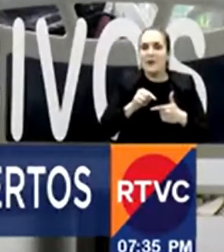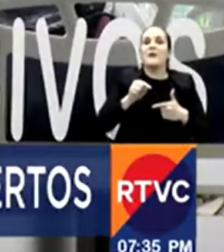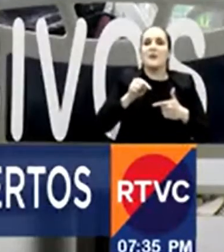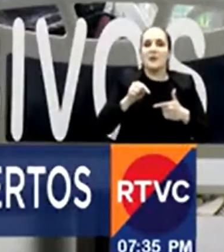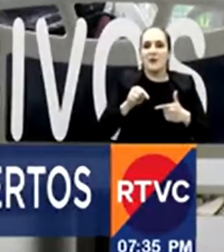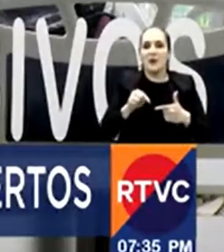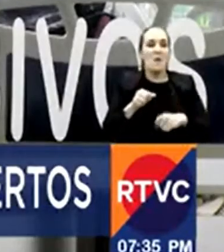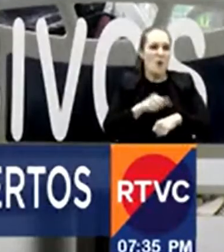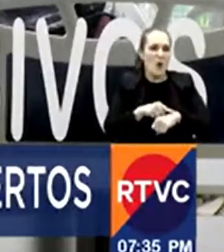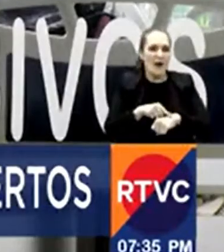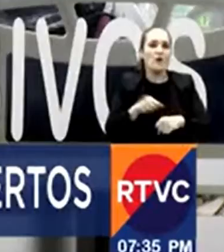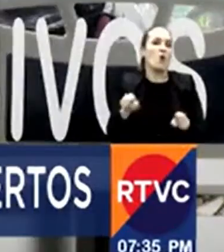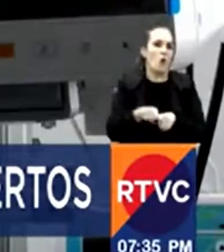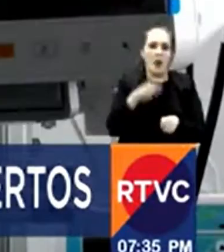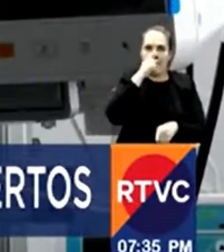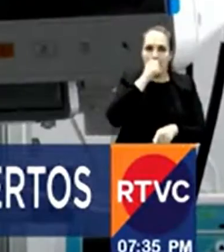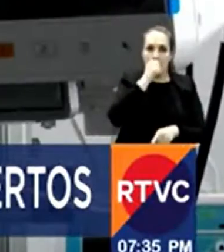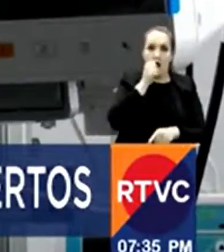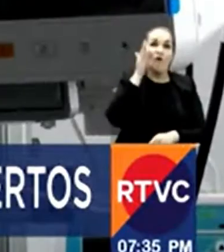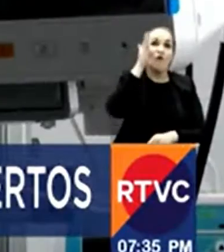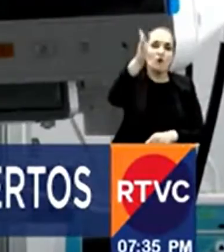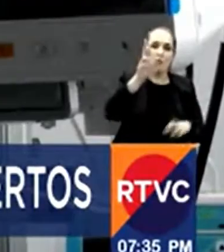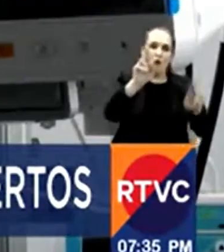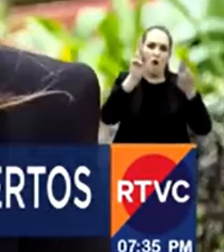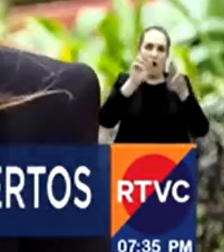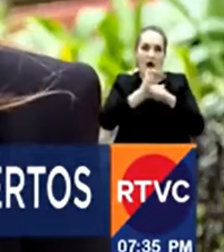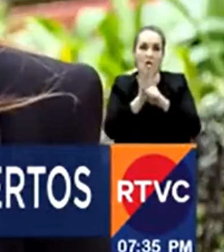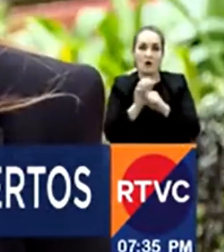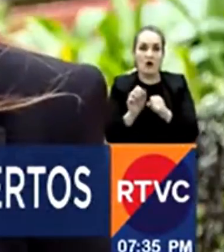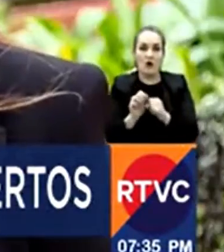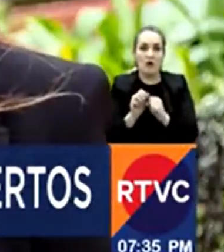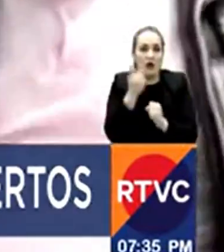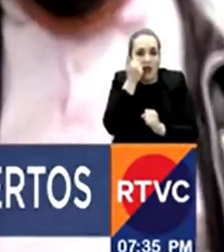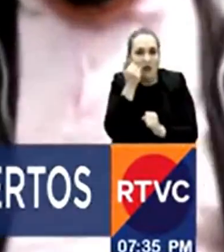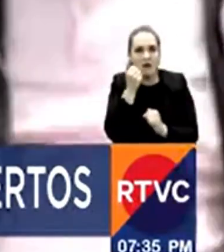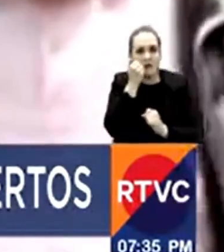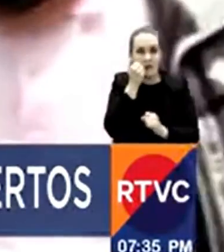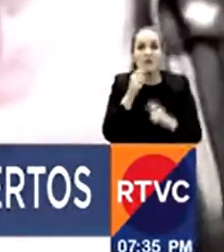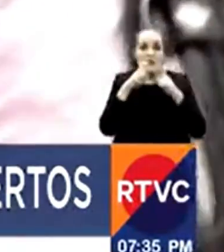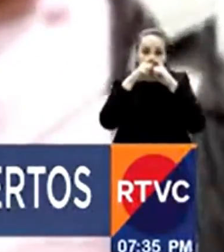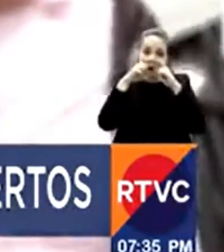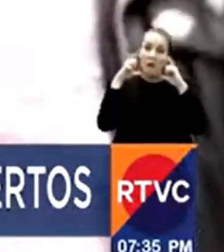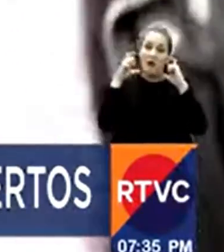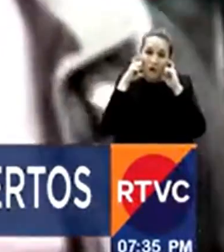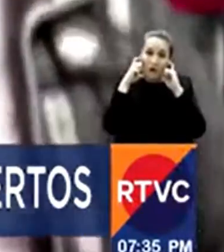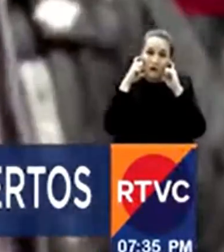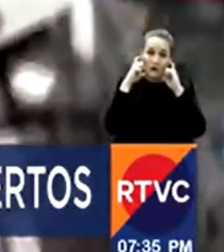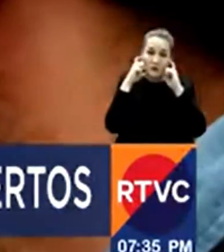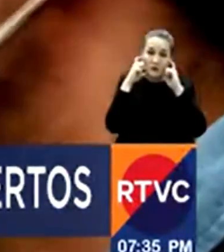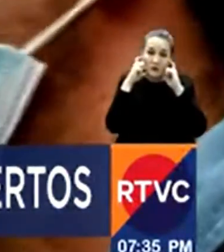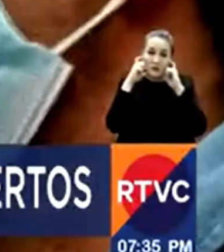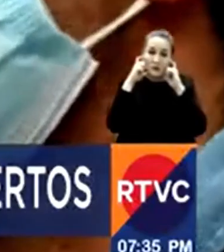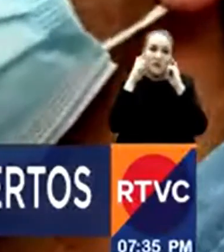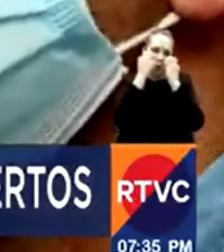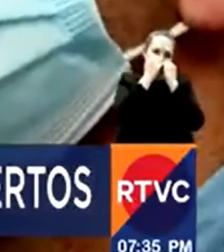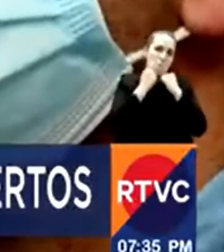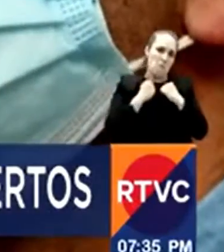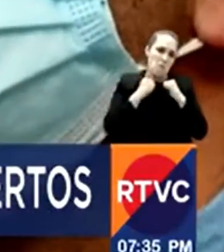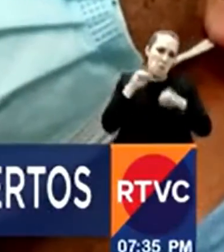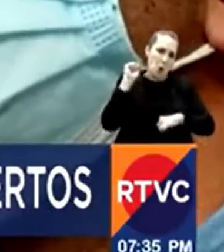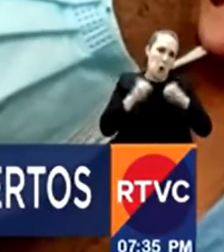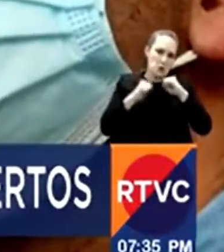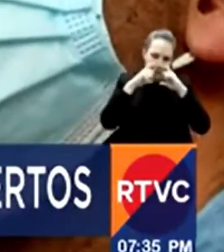aumento de casos y el resto del año es un patrón constante. Es probable que el tapabocas se logre desimplementar, es decir, que